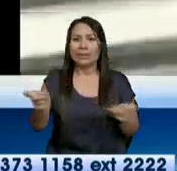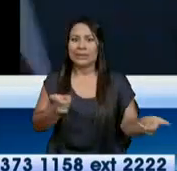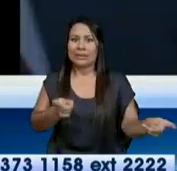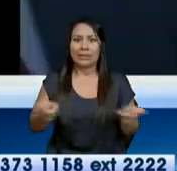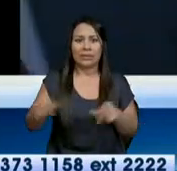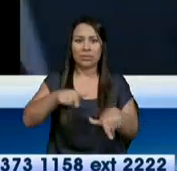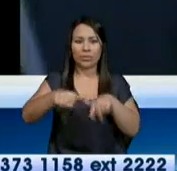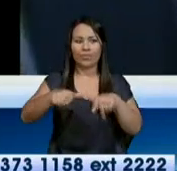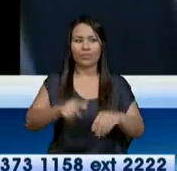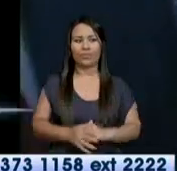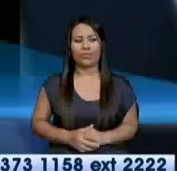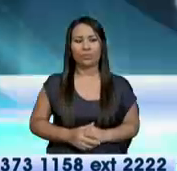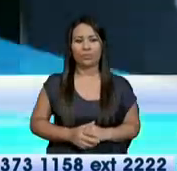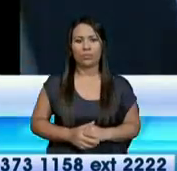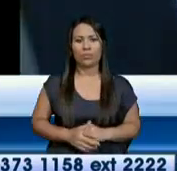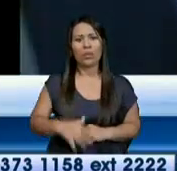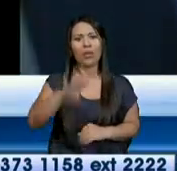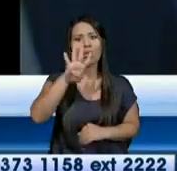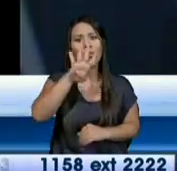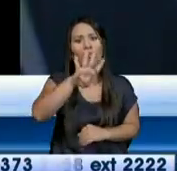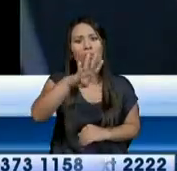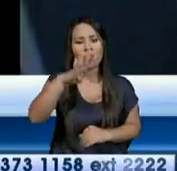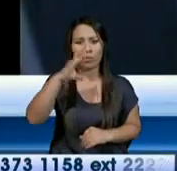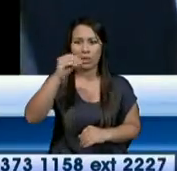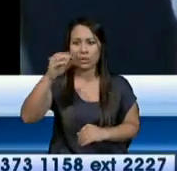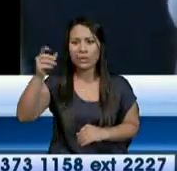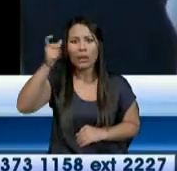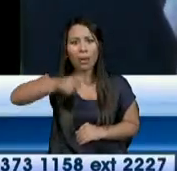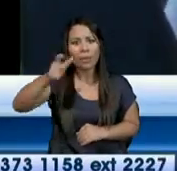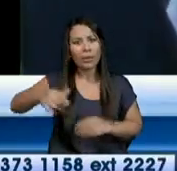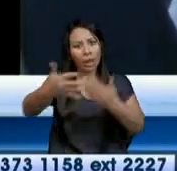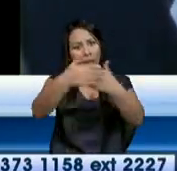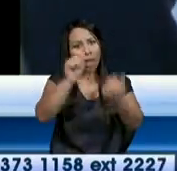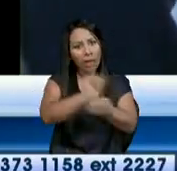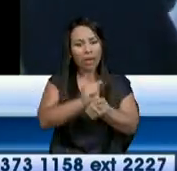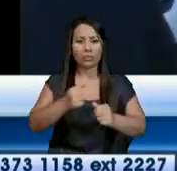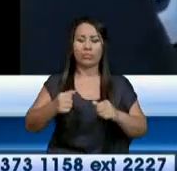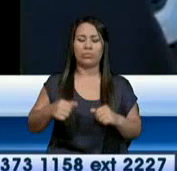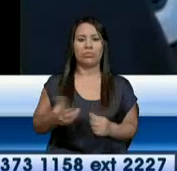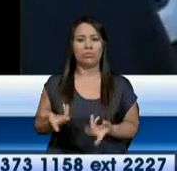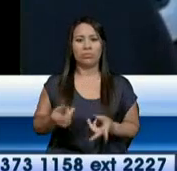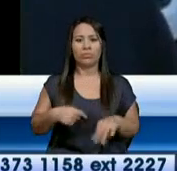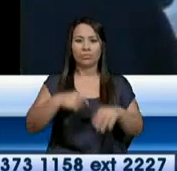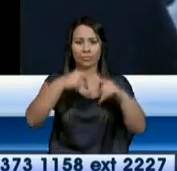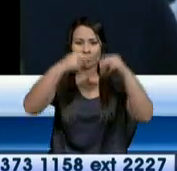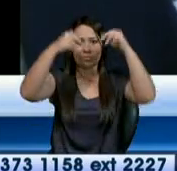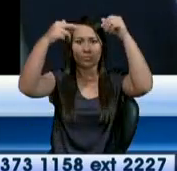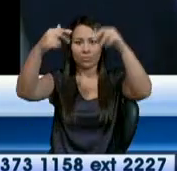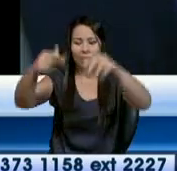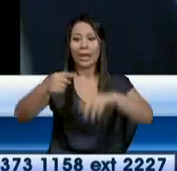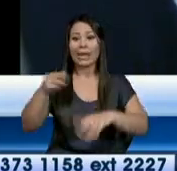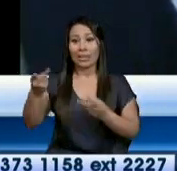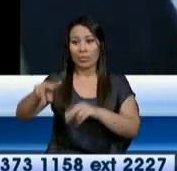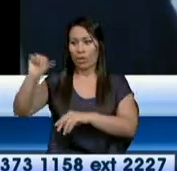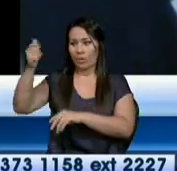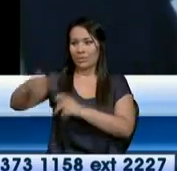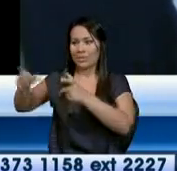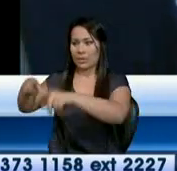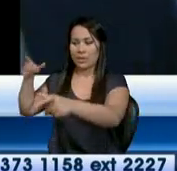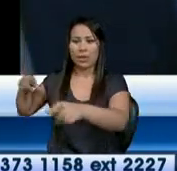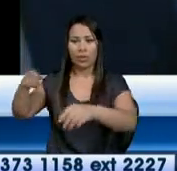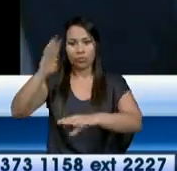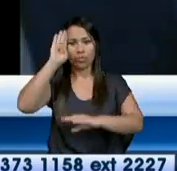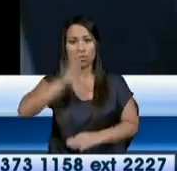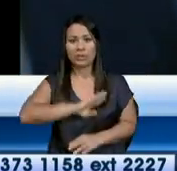centro. Actuaron 400 personas de la fuerza pública con quienes logramos incursionar y